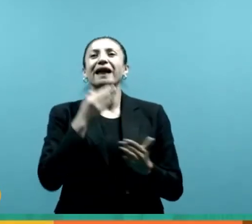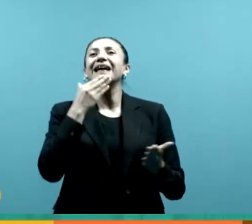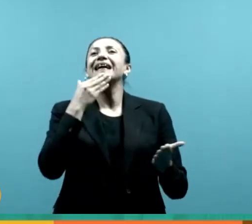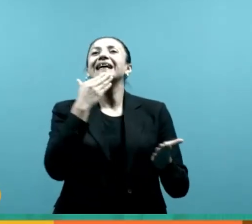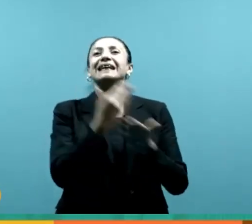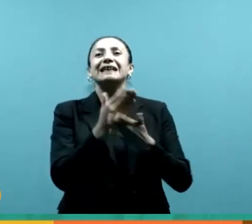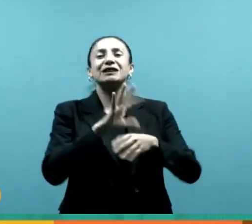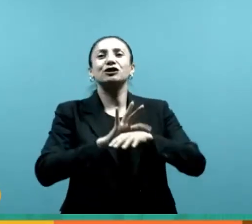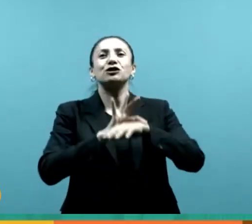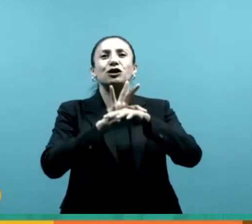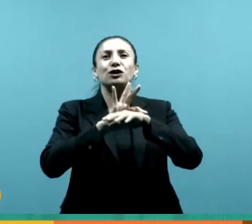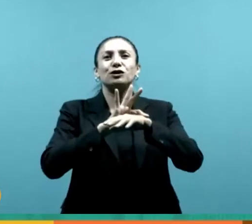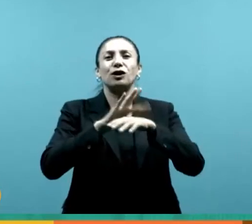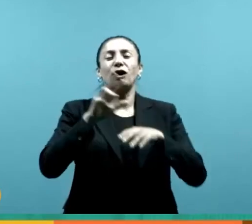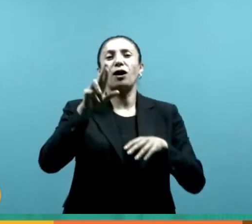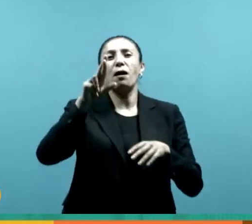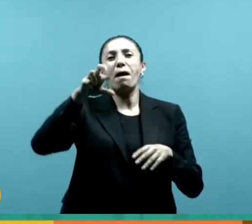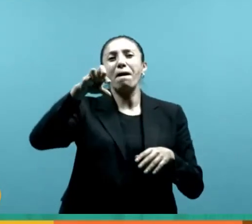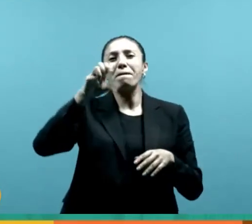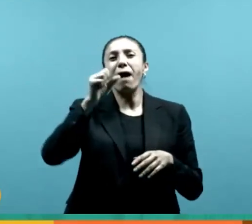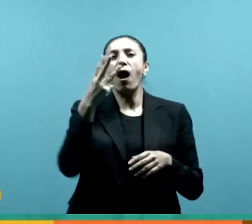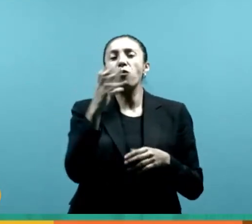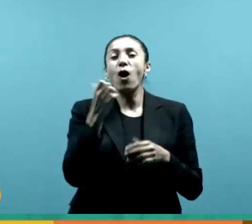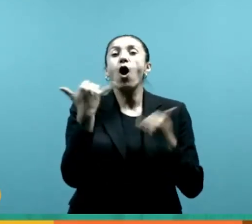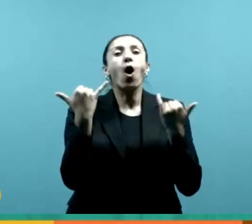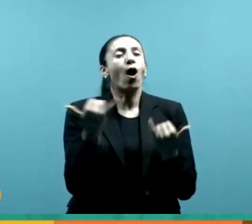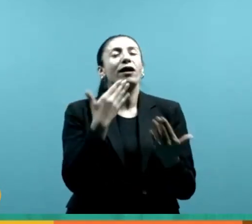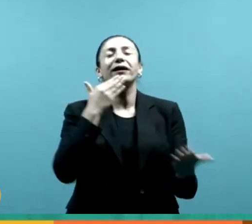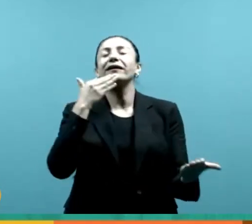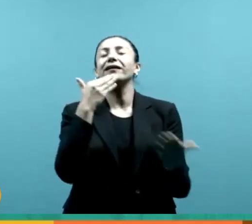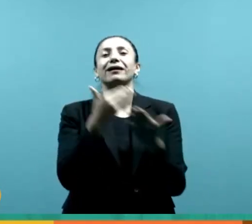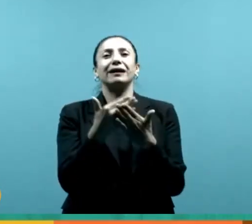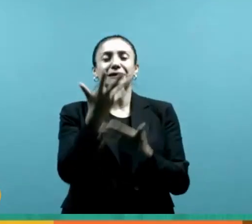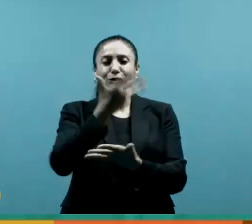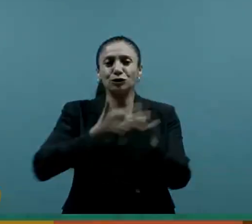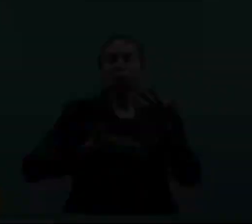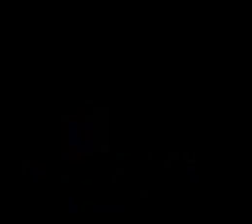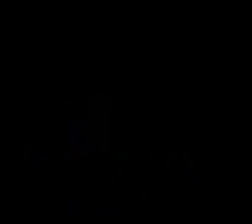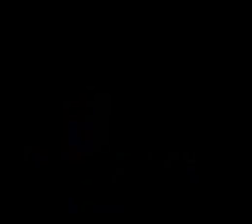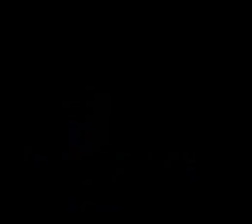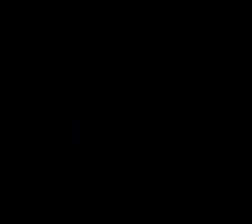Sawicki. Nuevamente, muchas gracias por este espacio. Que tenga un feliz resto de día.